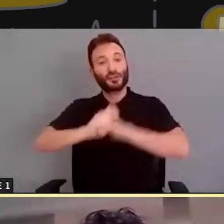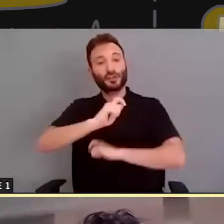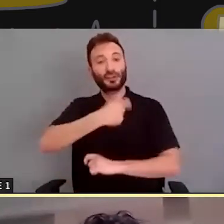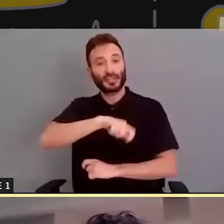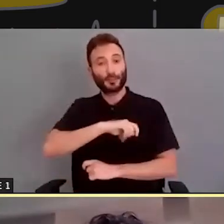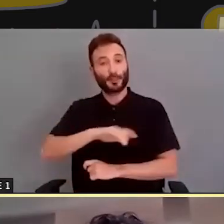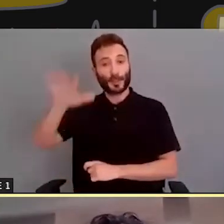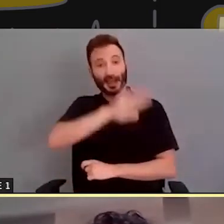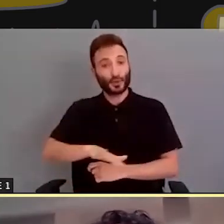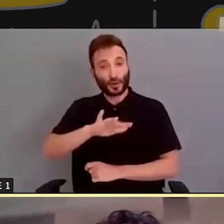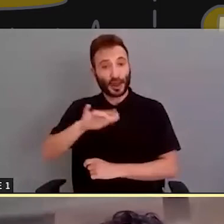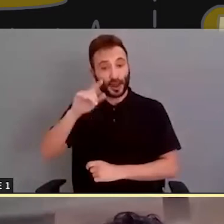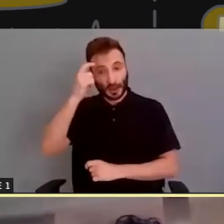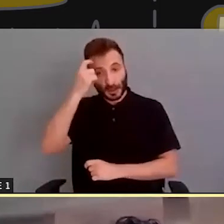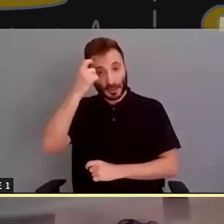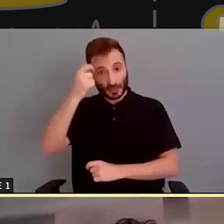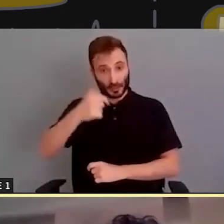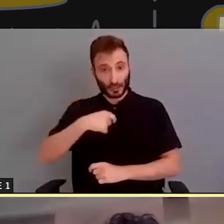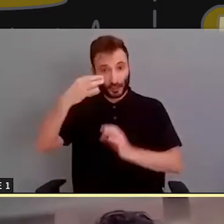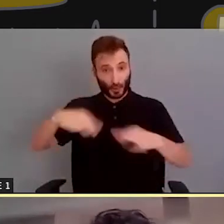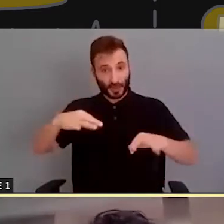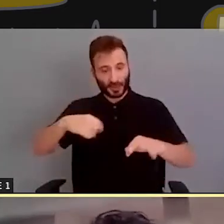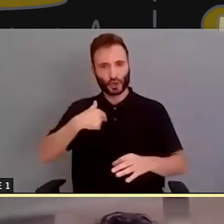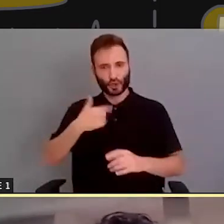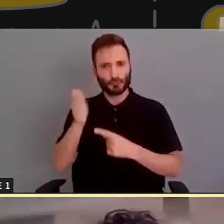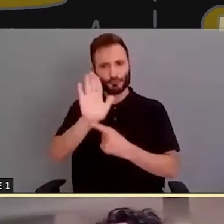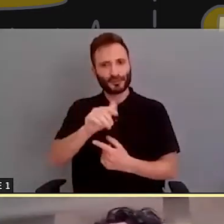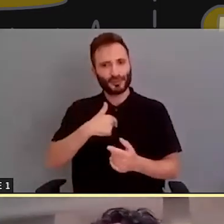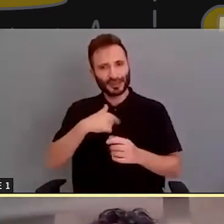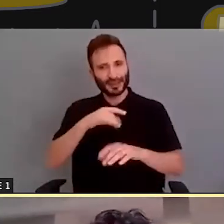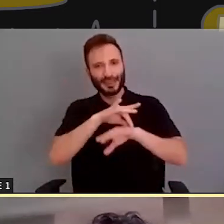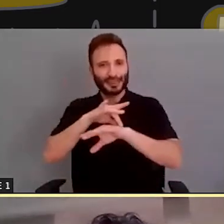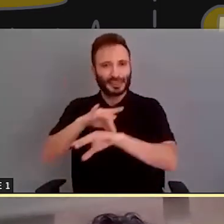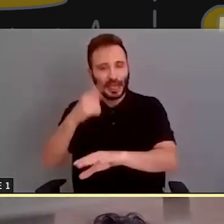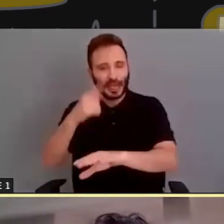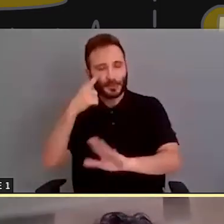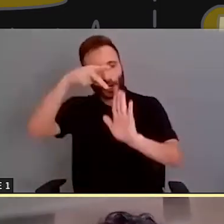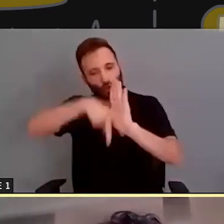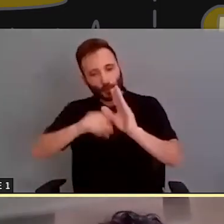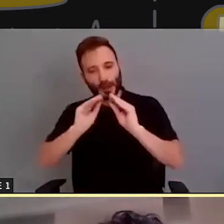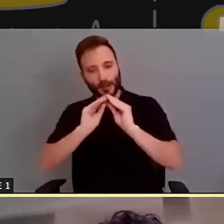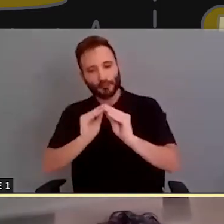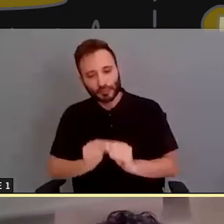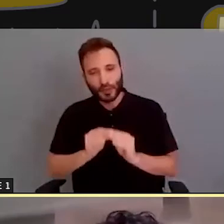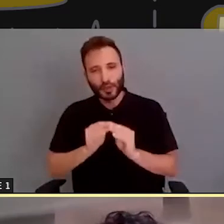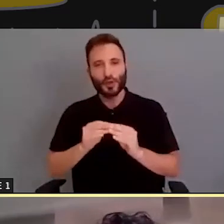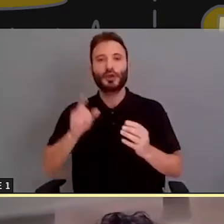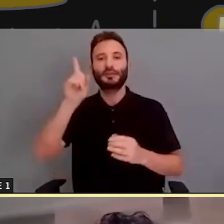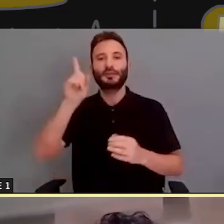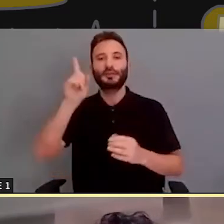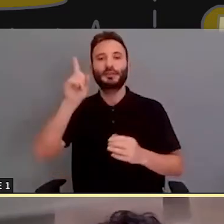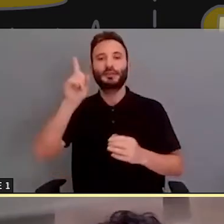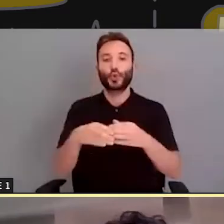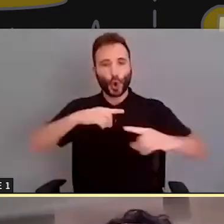represento, pues estuvimos ahí un poco para guiar en ese proceso de elaboración de la norma, apoyar en la coordinación del grupo,